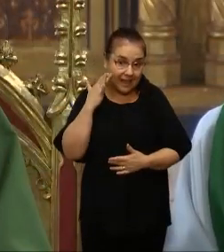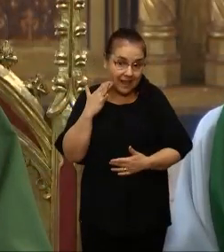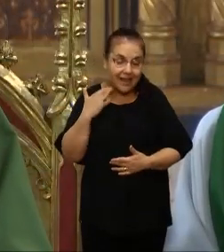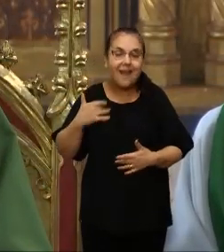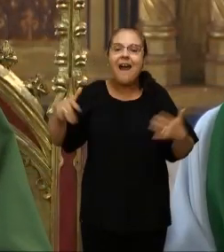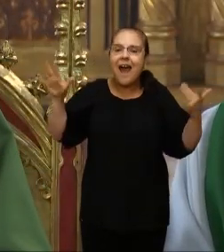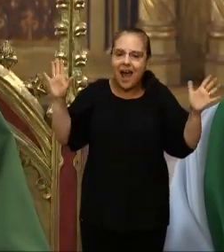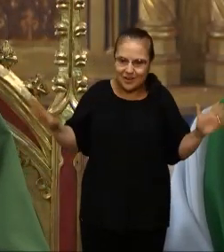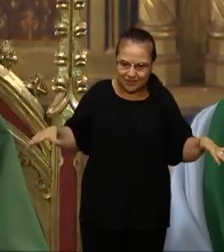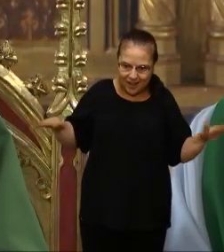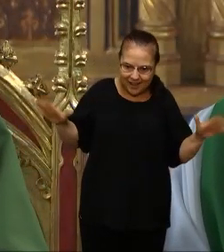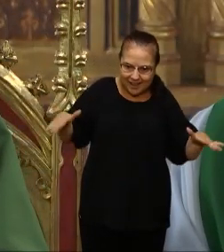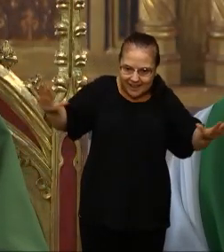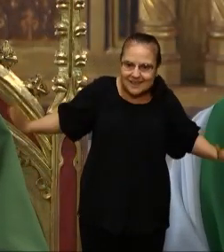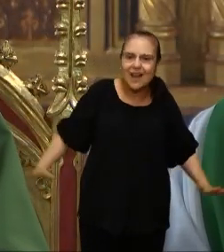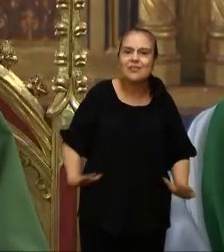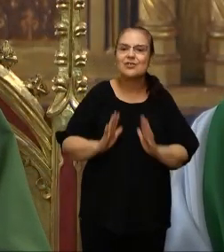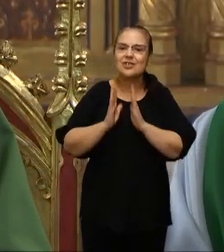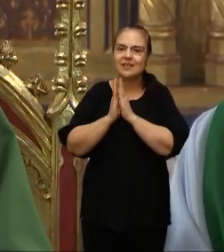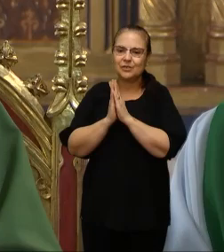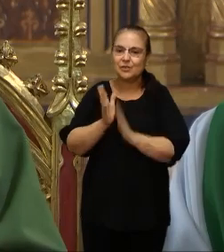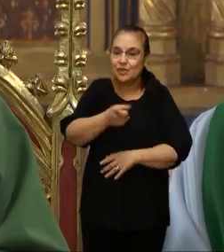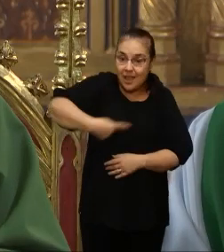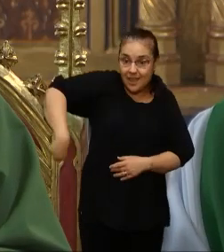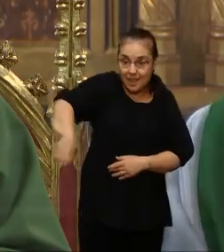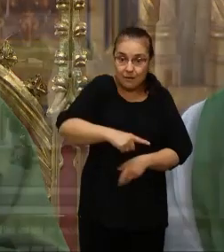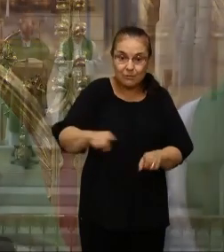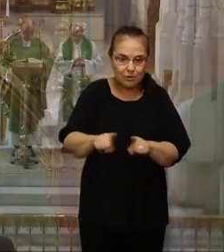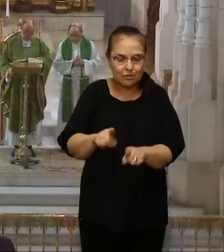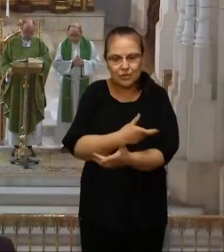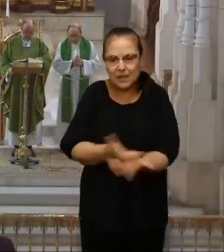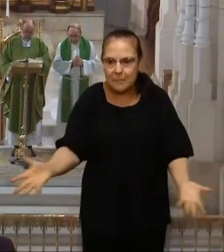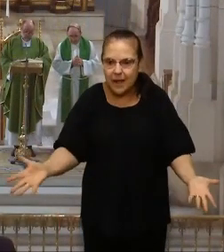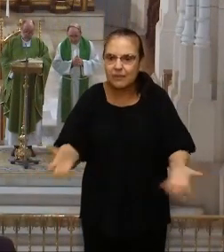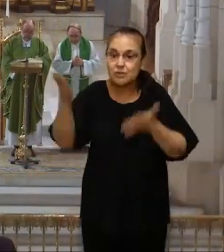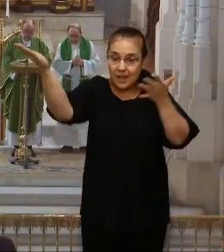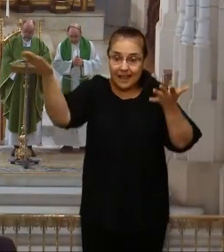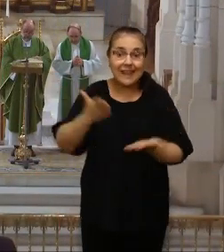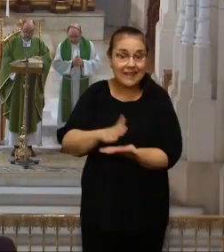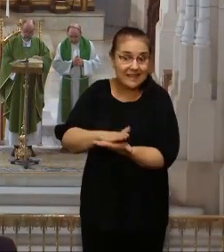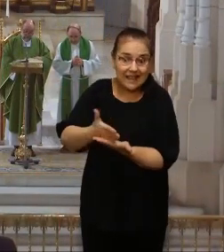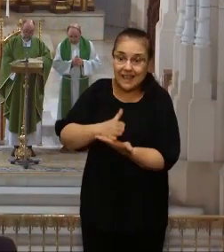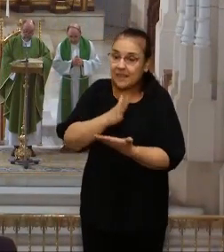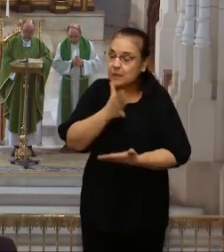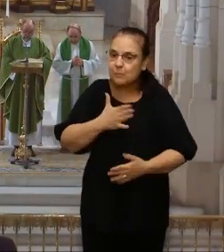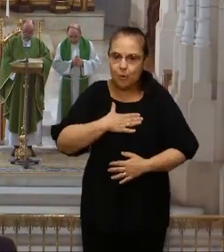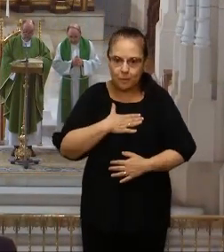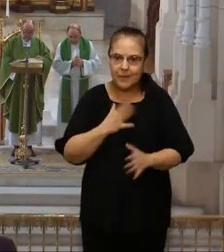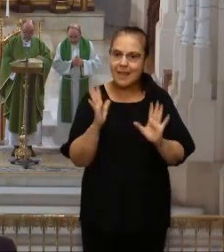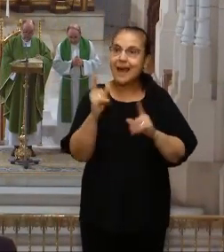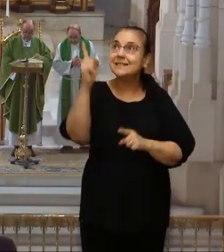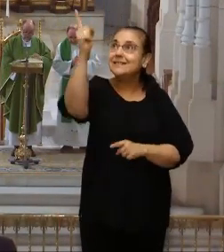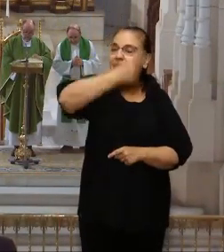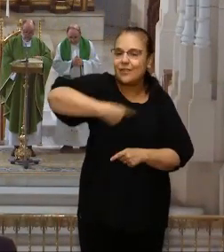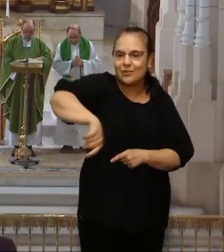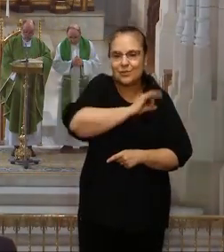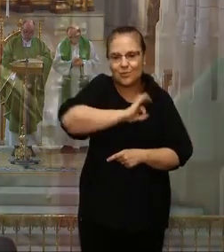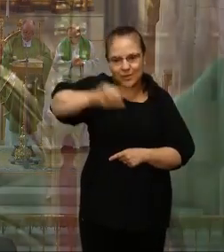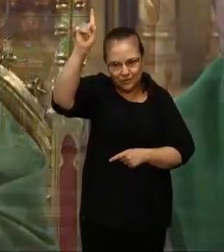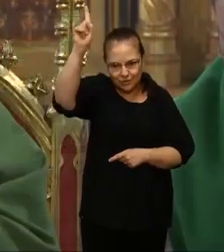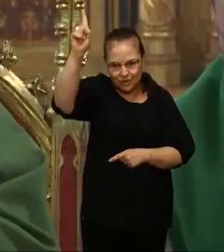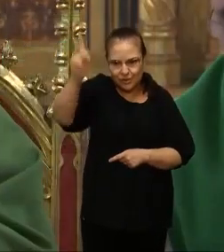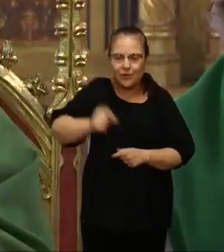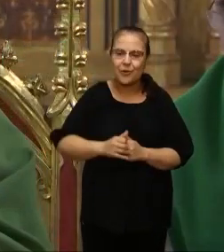siempre Virgen, a los ángeles, a los santos y a vosotros, hermanos, que intercedáis por mí ante